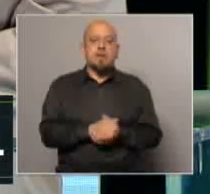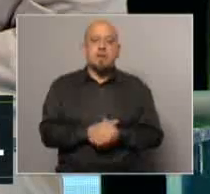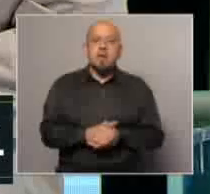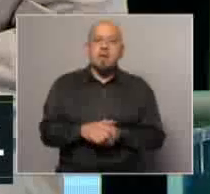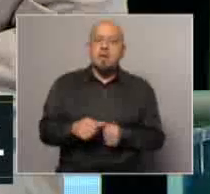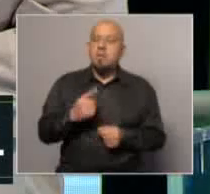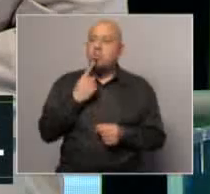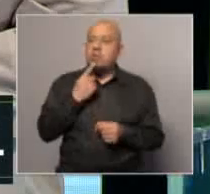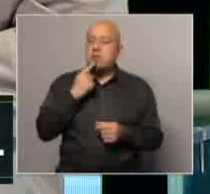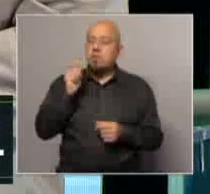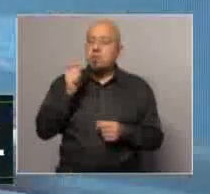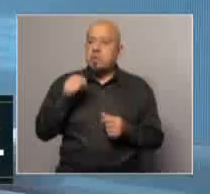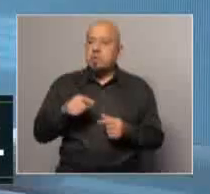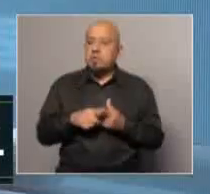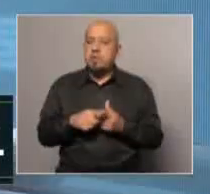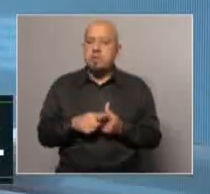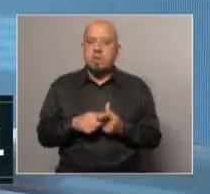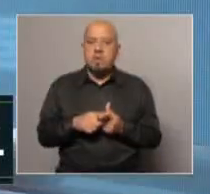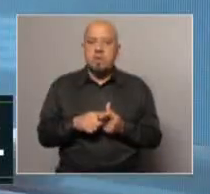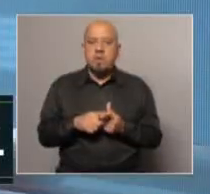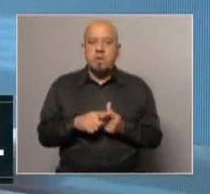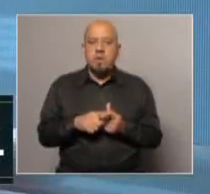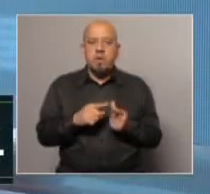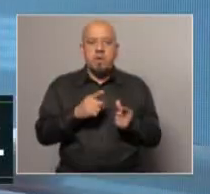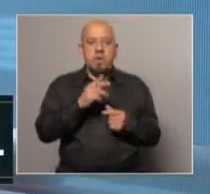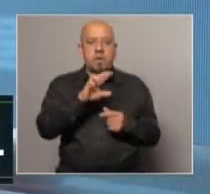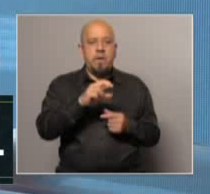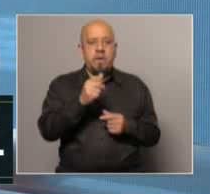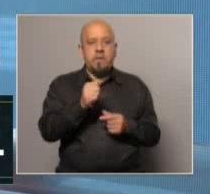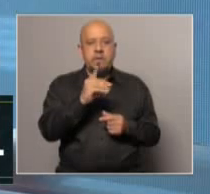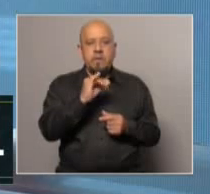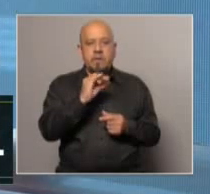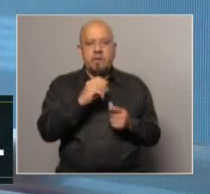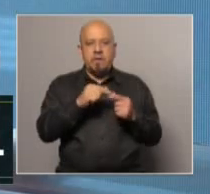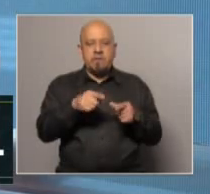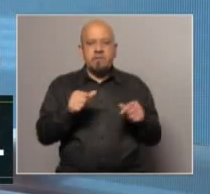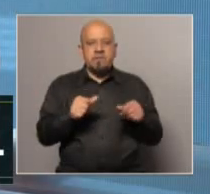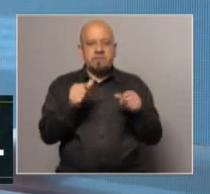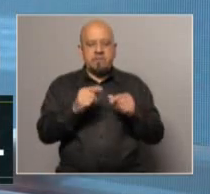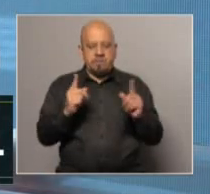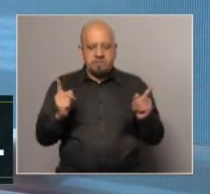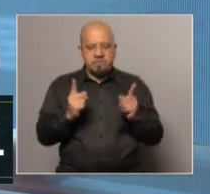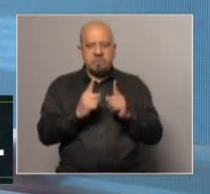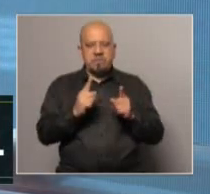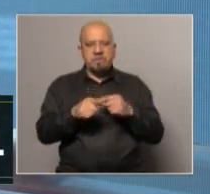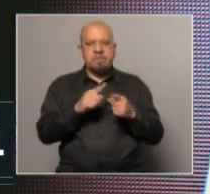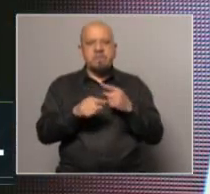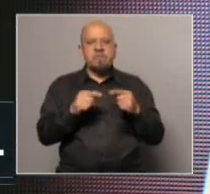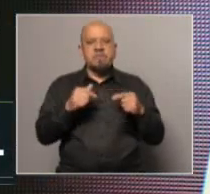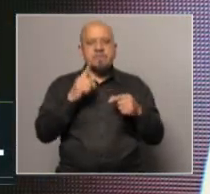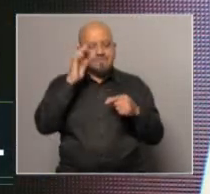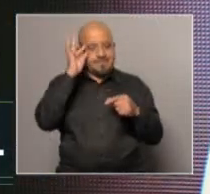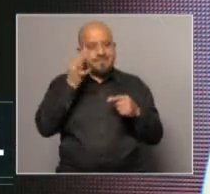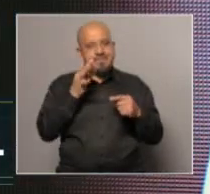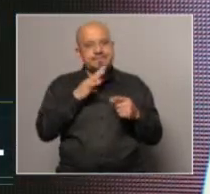en torno a esto de...? Bueno, creo que Daniel Radio hizo un buen resumen. Creo que